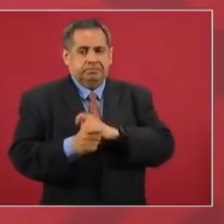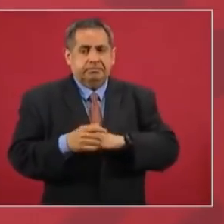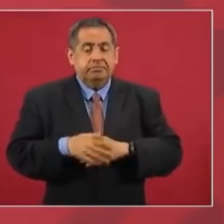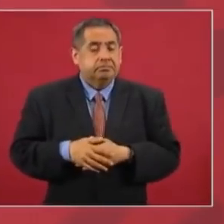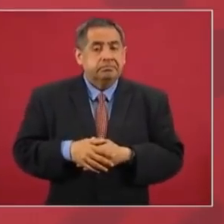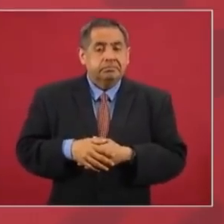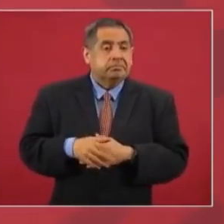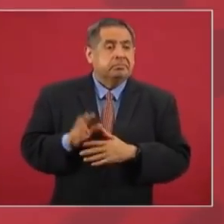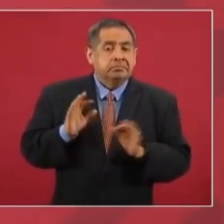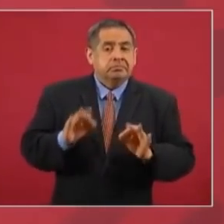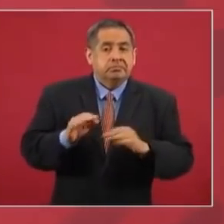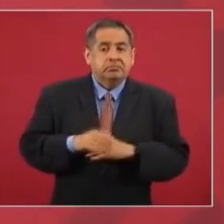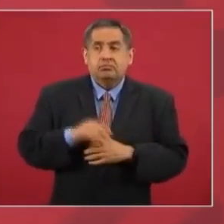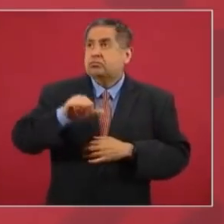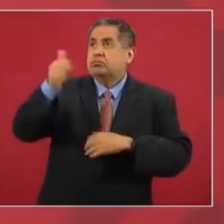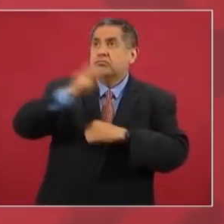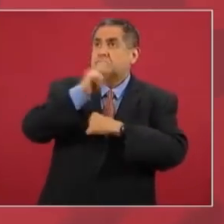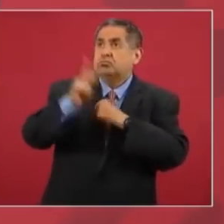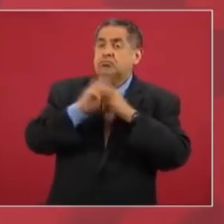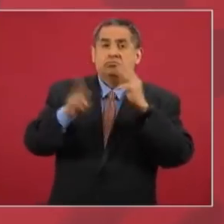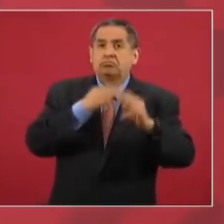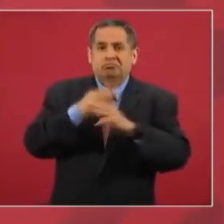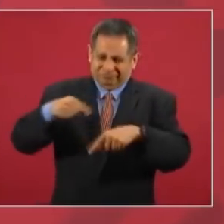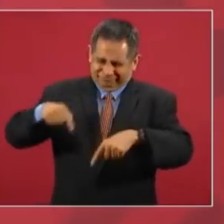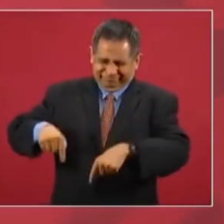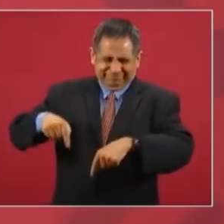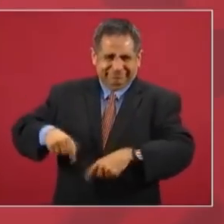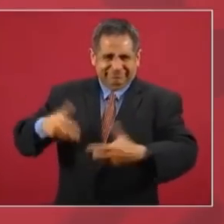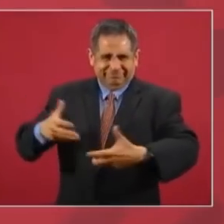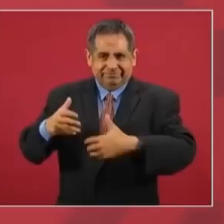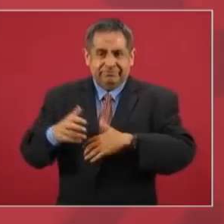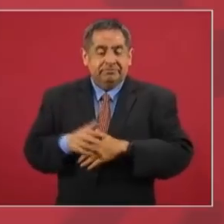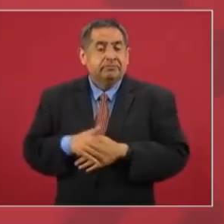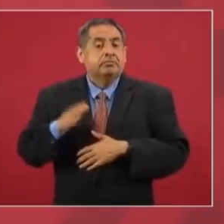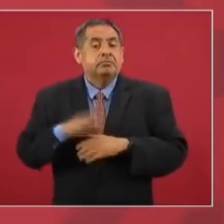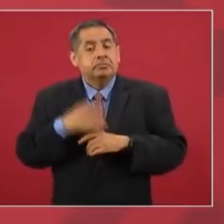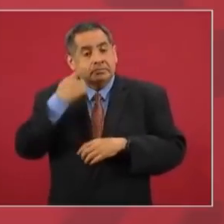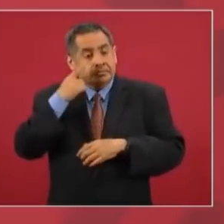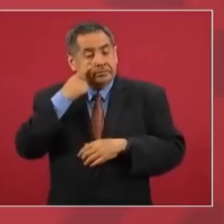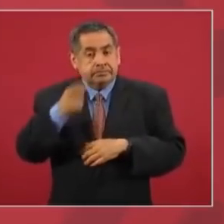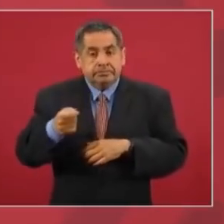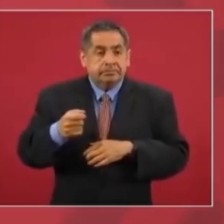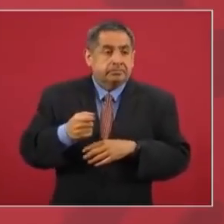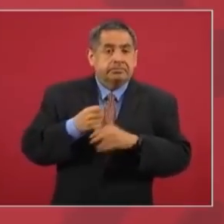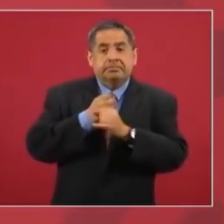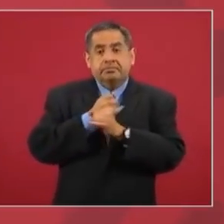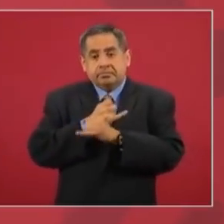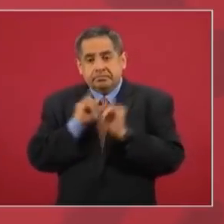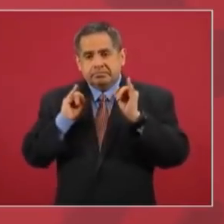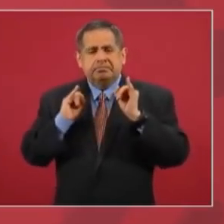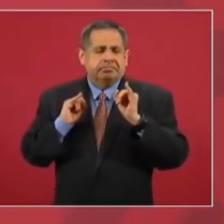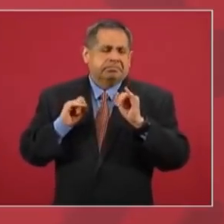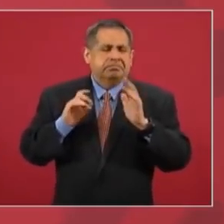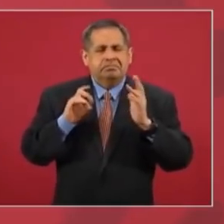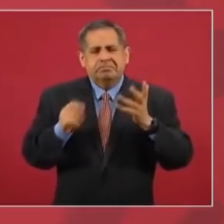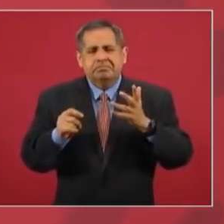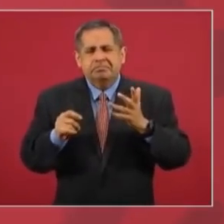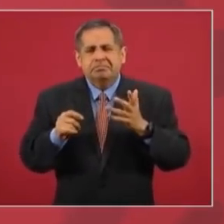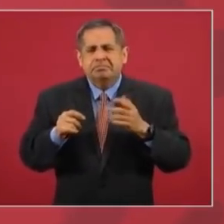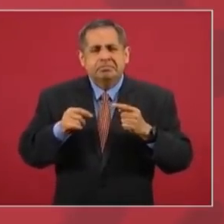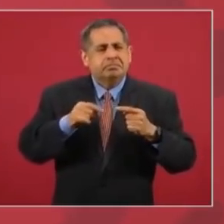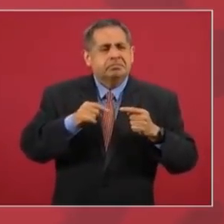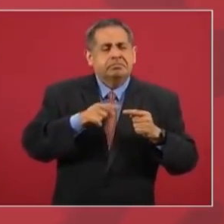en cualquier otro país del mundo, porque las independencias se dieron casi